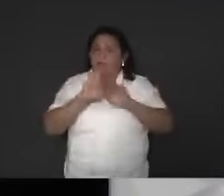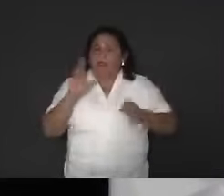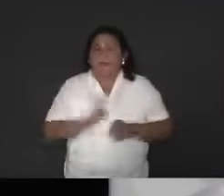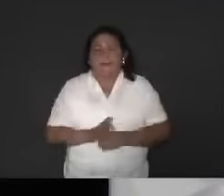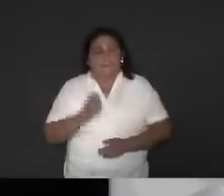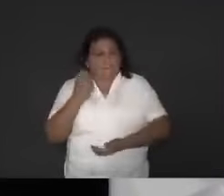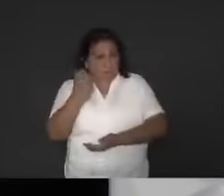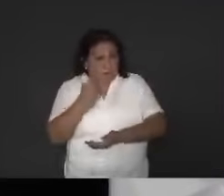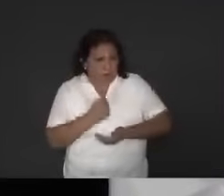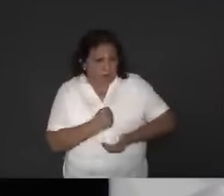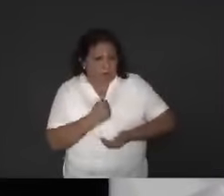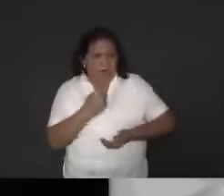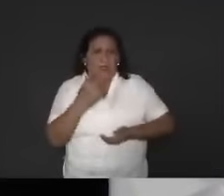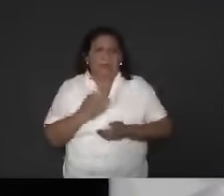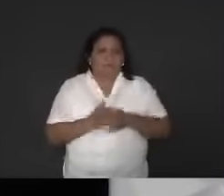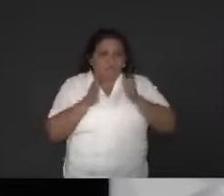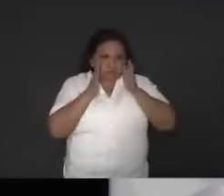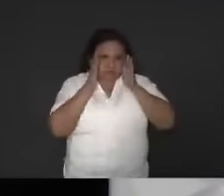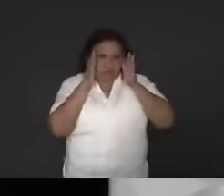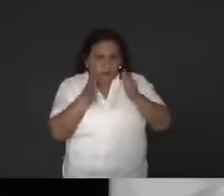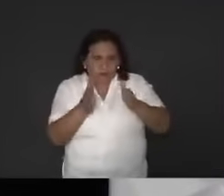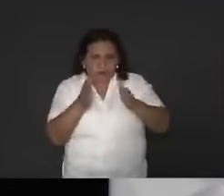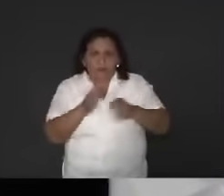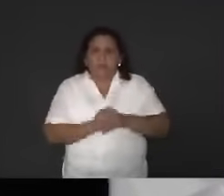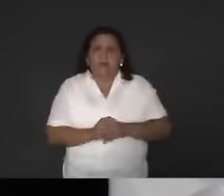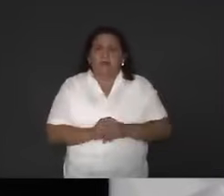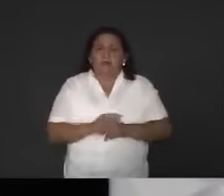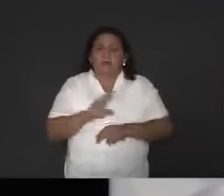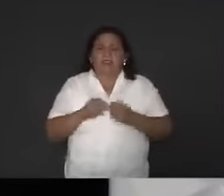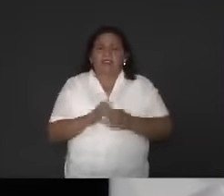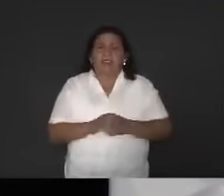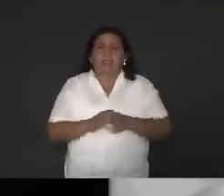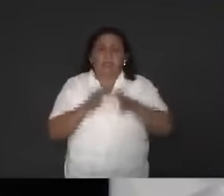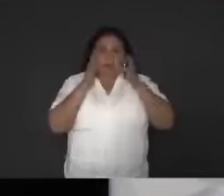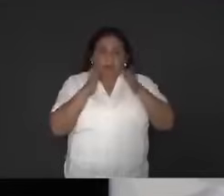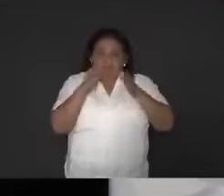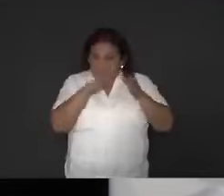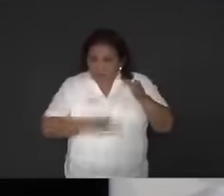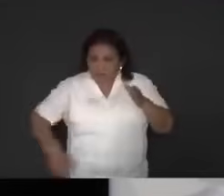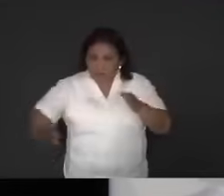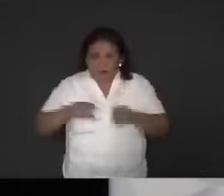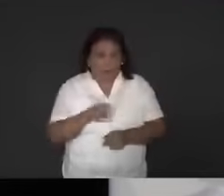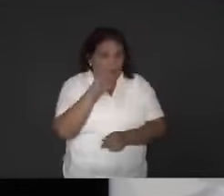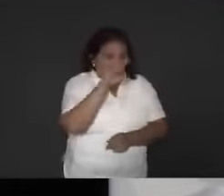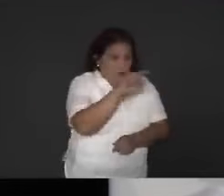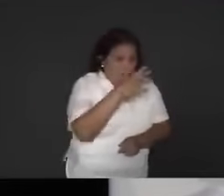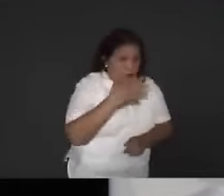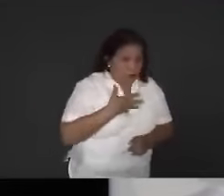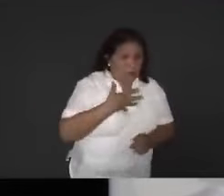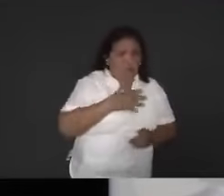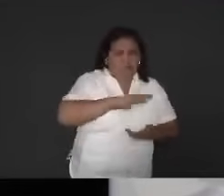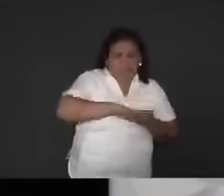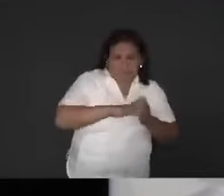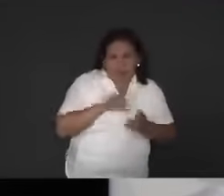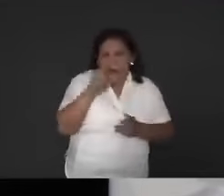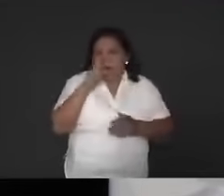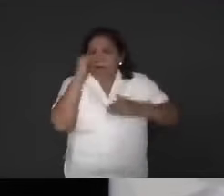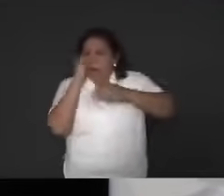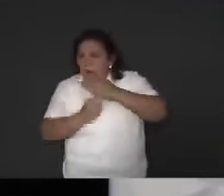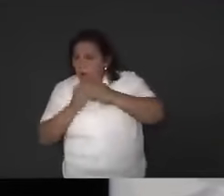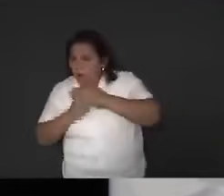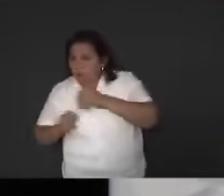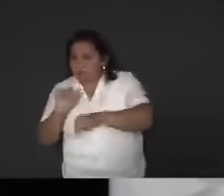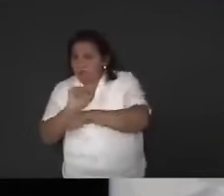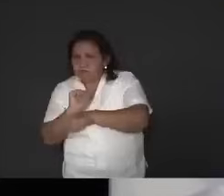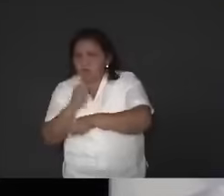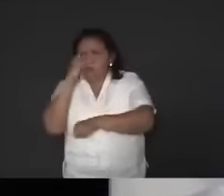que la economía, el enfoque de la economía en mi gobierno va a ser economía popular. Tú que tienes una tortillería, un taller mecánico, que